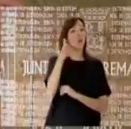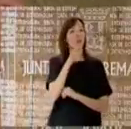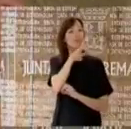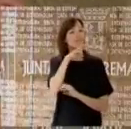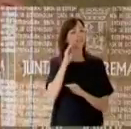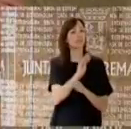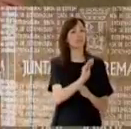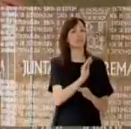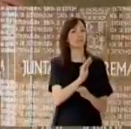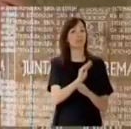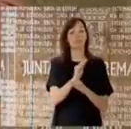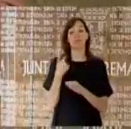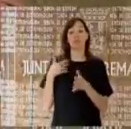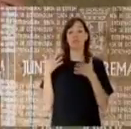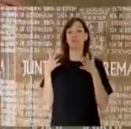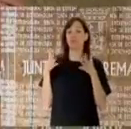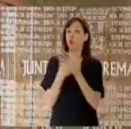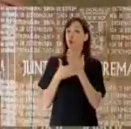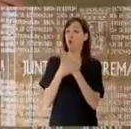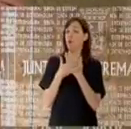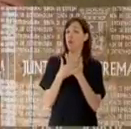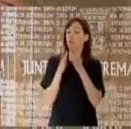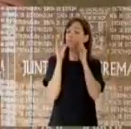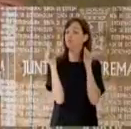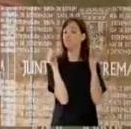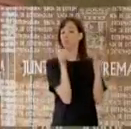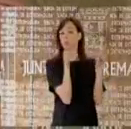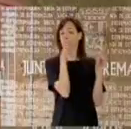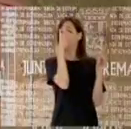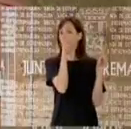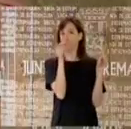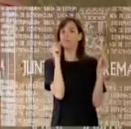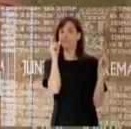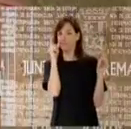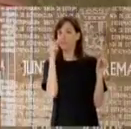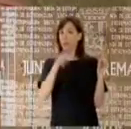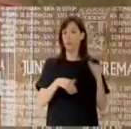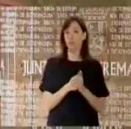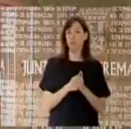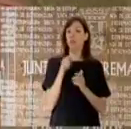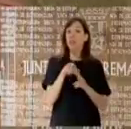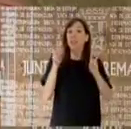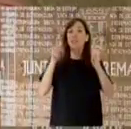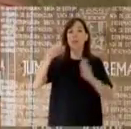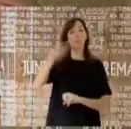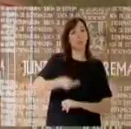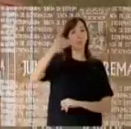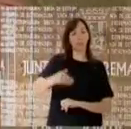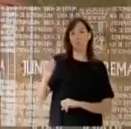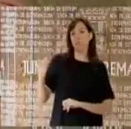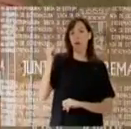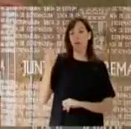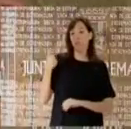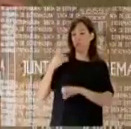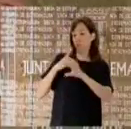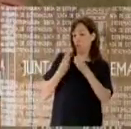el conjunto de la acción del Gobierno está atendiendo en sus decisiones. Es una agenda muy importante sobre la que la Junta de Extremadura viene trabajando desde el minuto